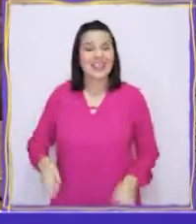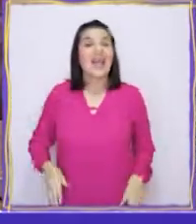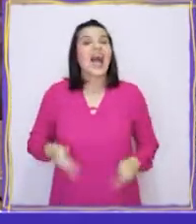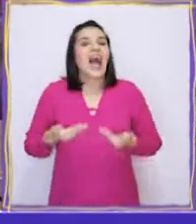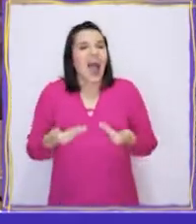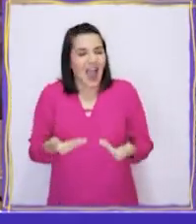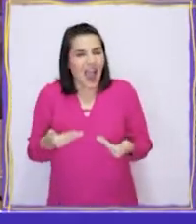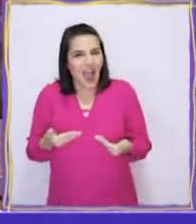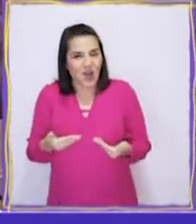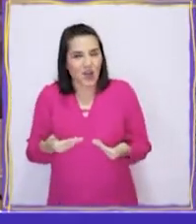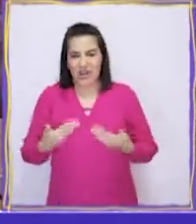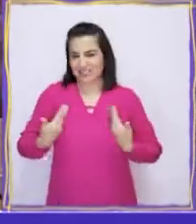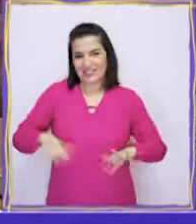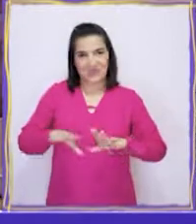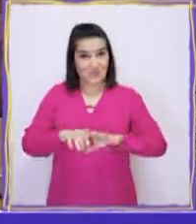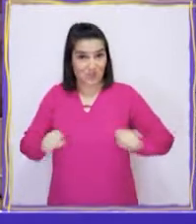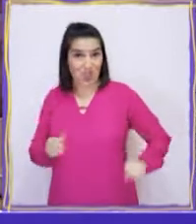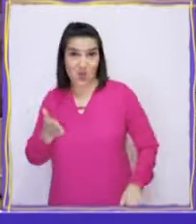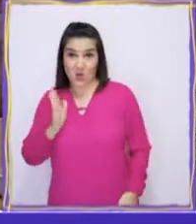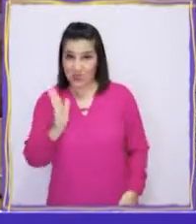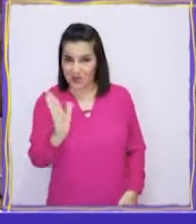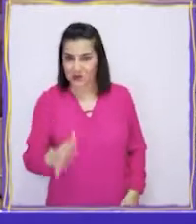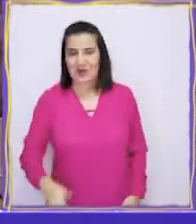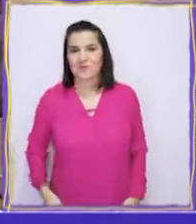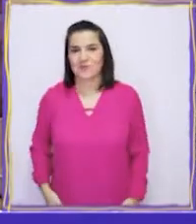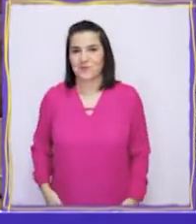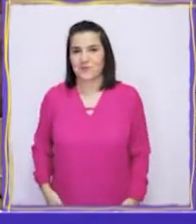reconocimiento. Ahora, creo que estoy lista para